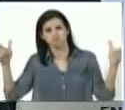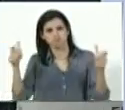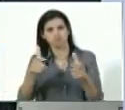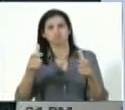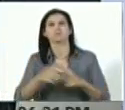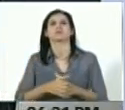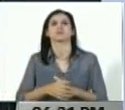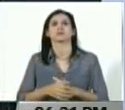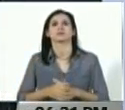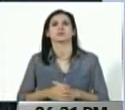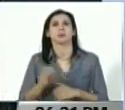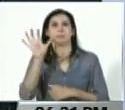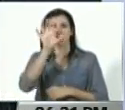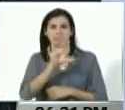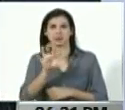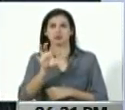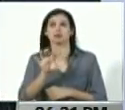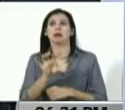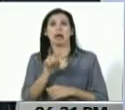Y allí